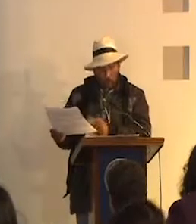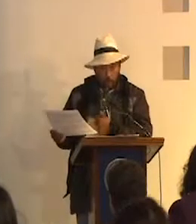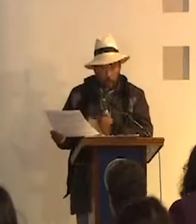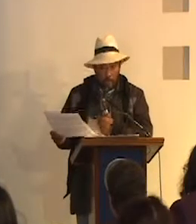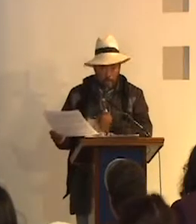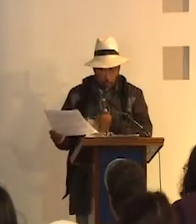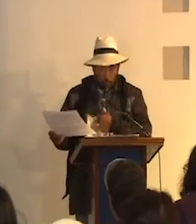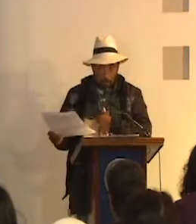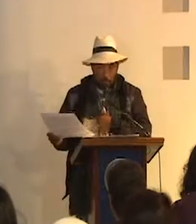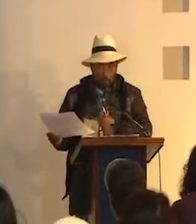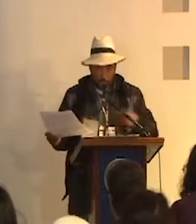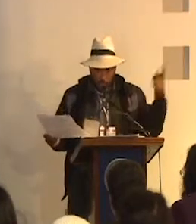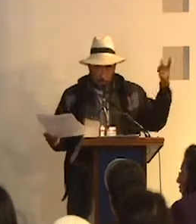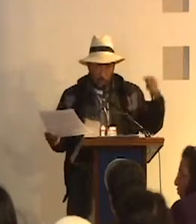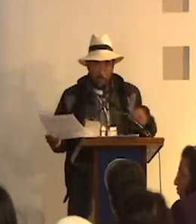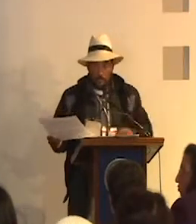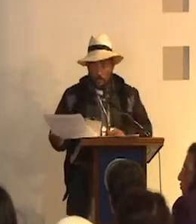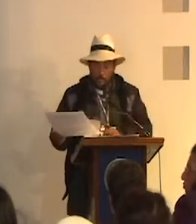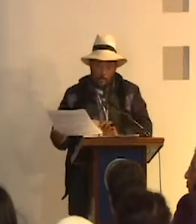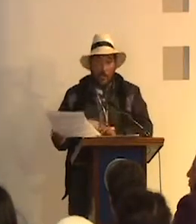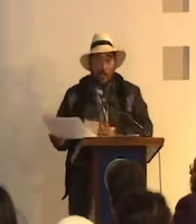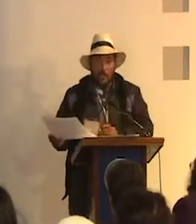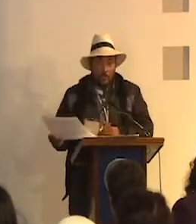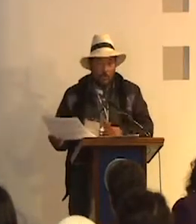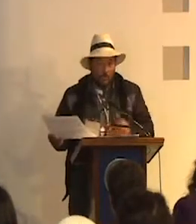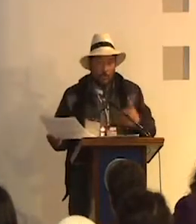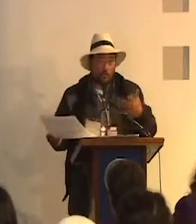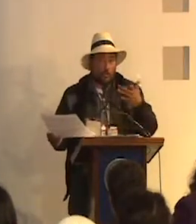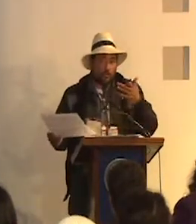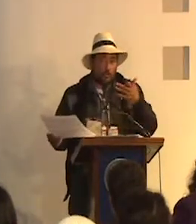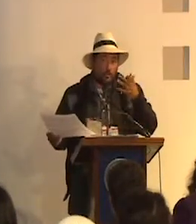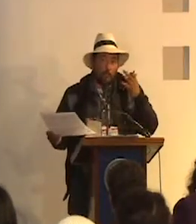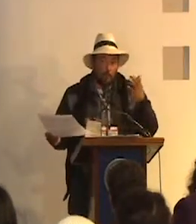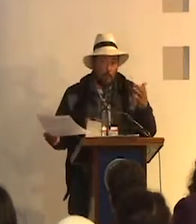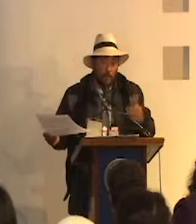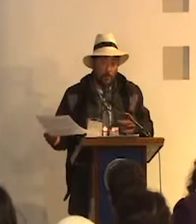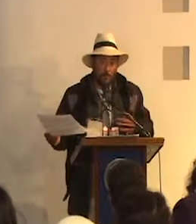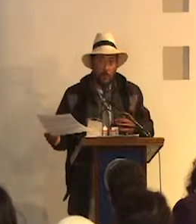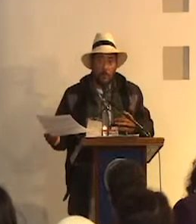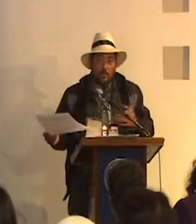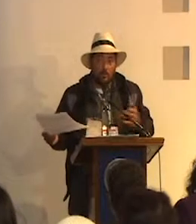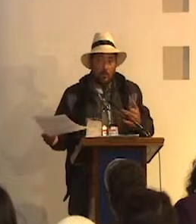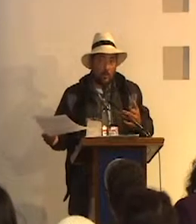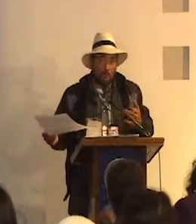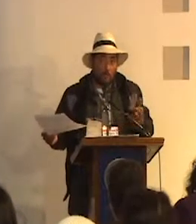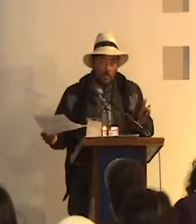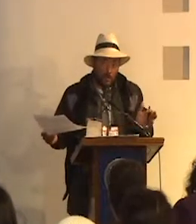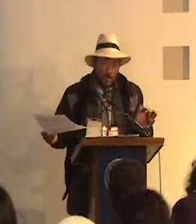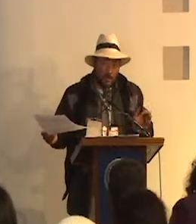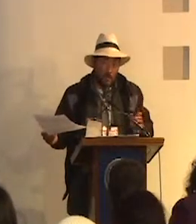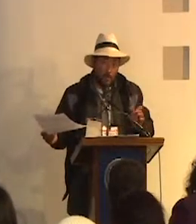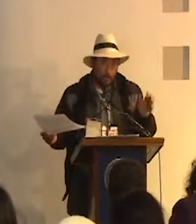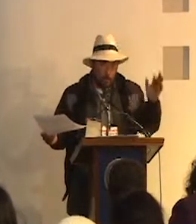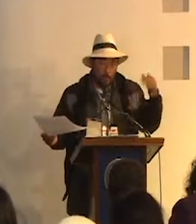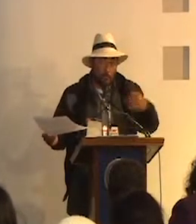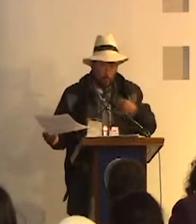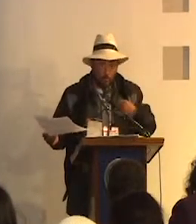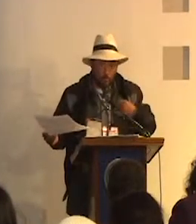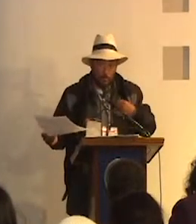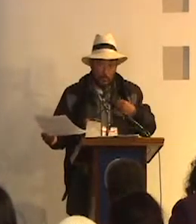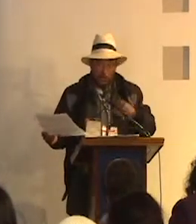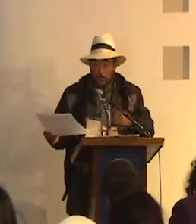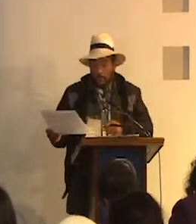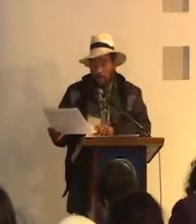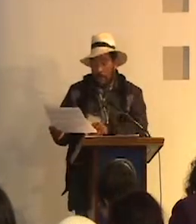porquerías. Esos somos los indios somos nosotros, no ellos, que tienen cara de indios, que nosotros nos damos, creemos muy bonitos, que porque no tenemos tanta cara de indios,